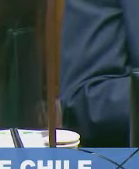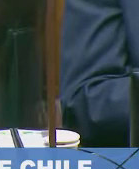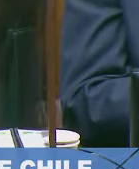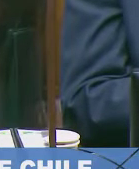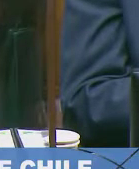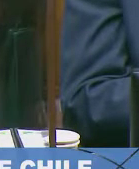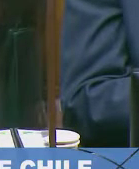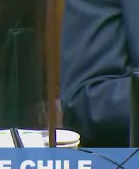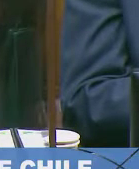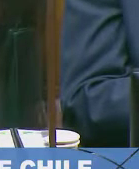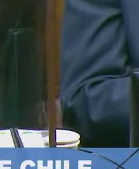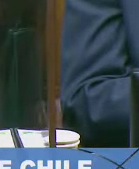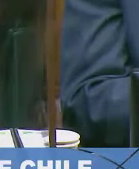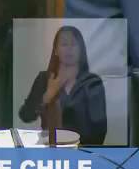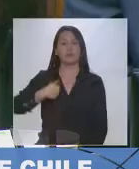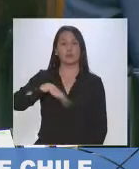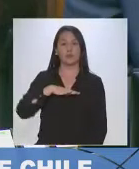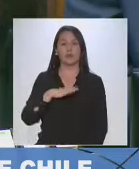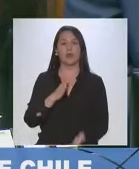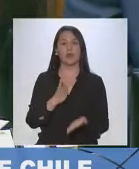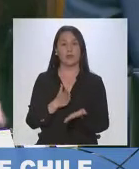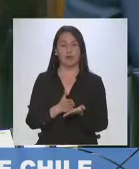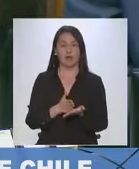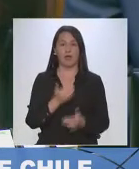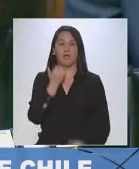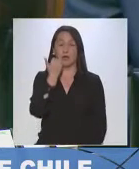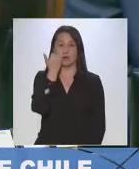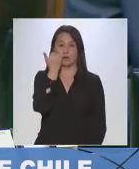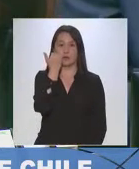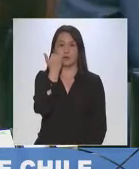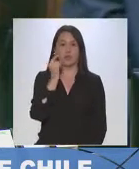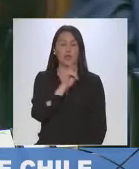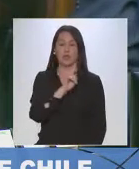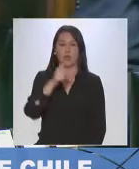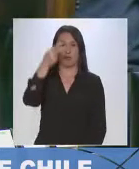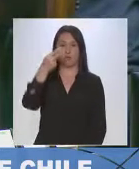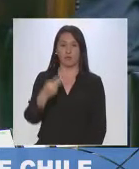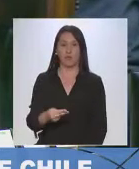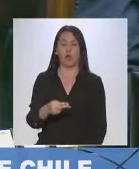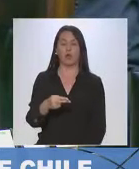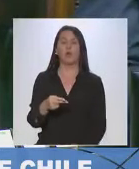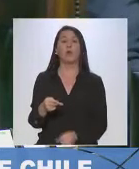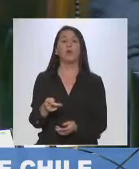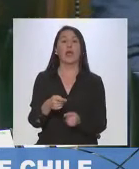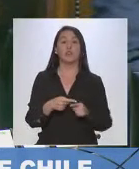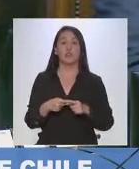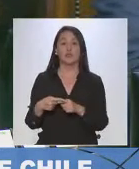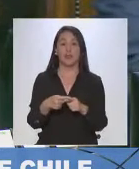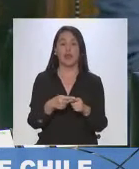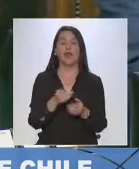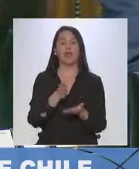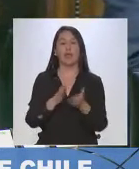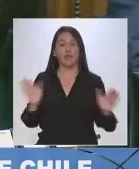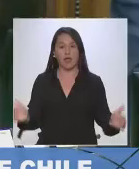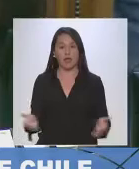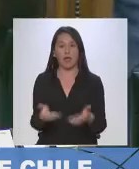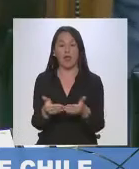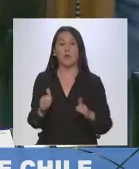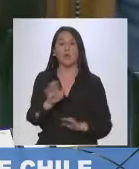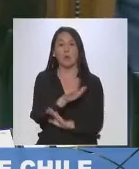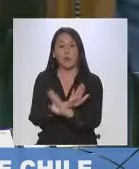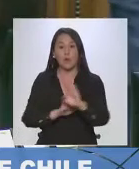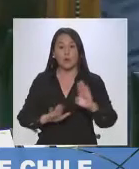o al menos creo nos deben avergonzar no son propios de una sociedad que debe acoger que debe resguardar